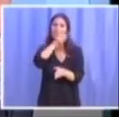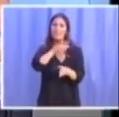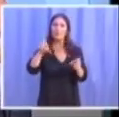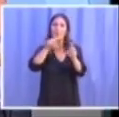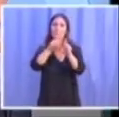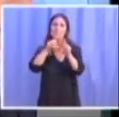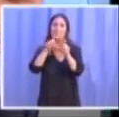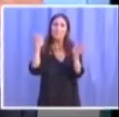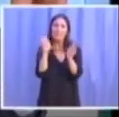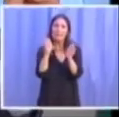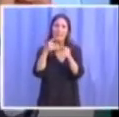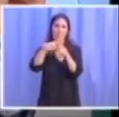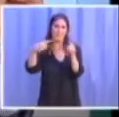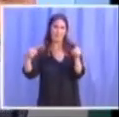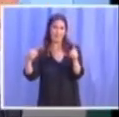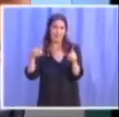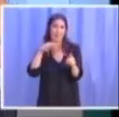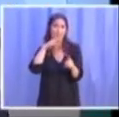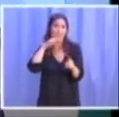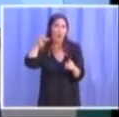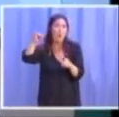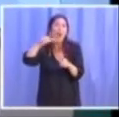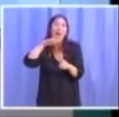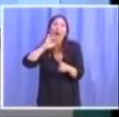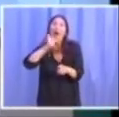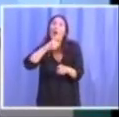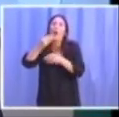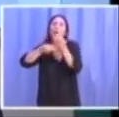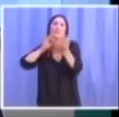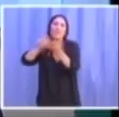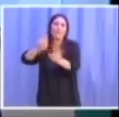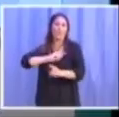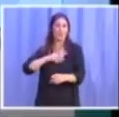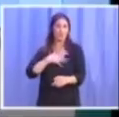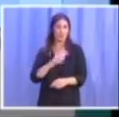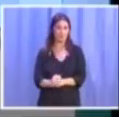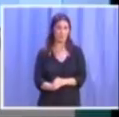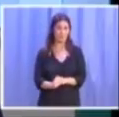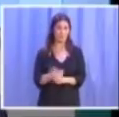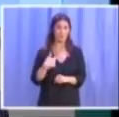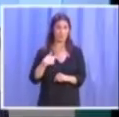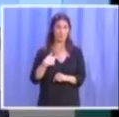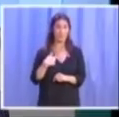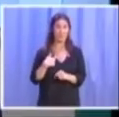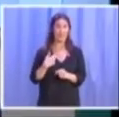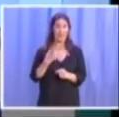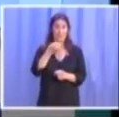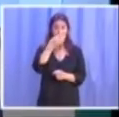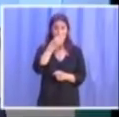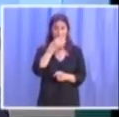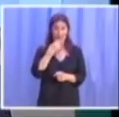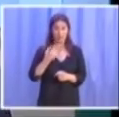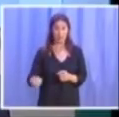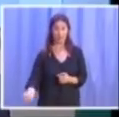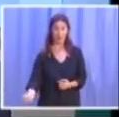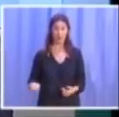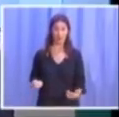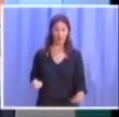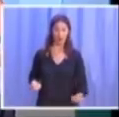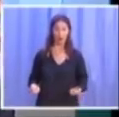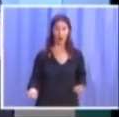están haciendo algún tipo de servicio al Ayuntamiento de Granada. Hay en los cajones del Partido Socialista y del señor Cuenca